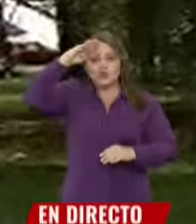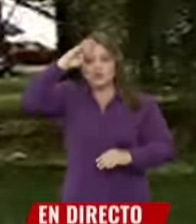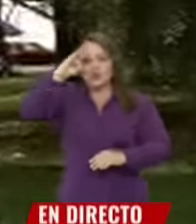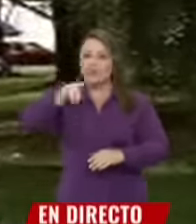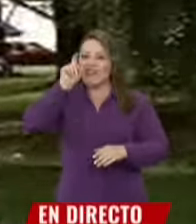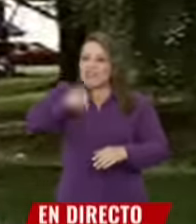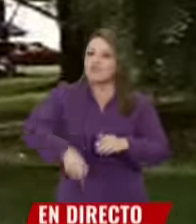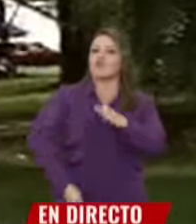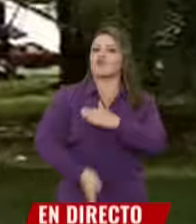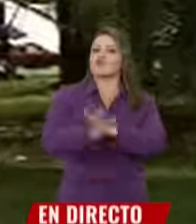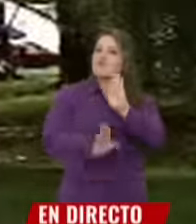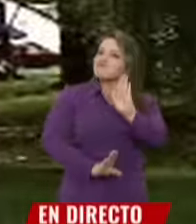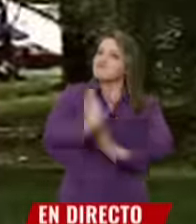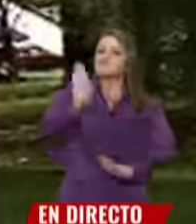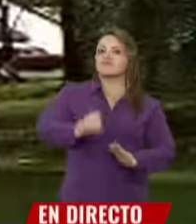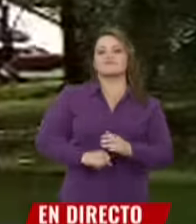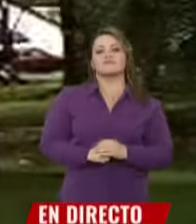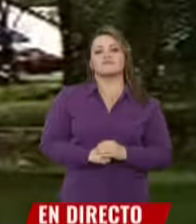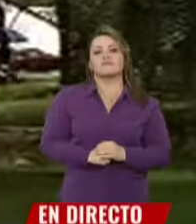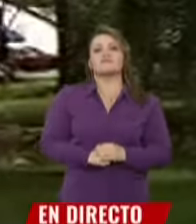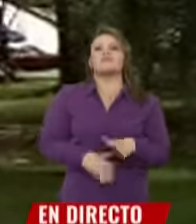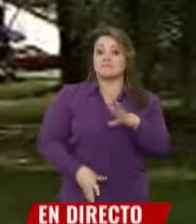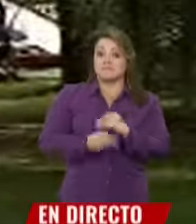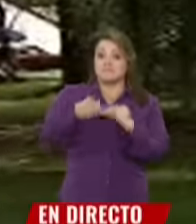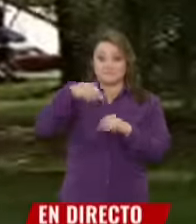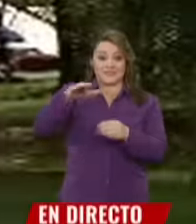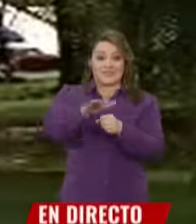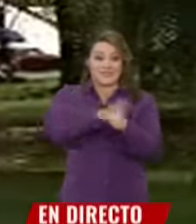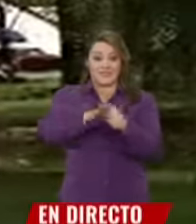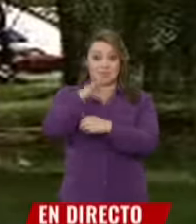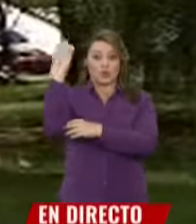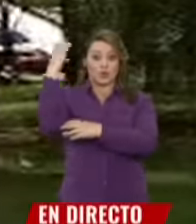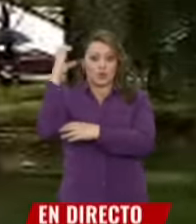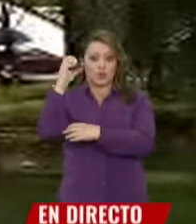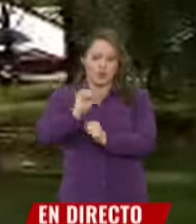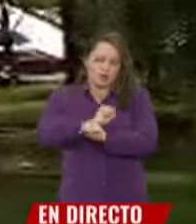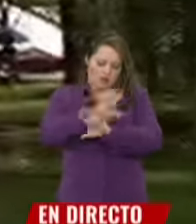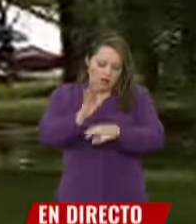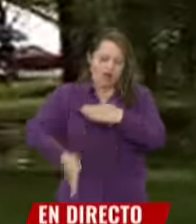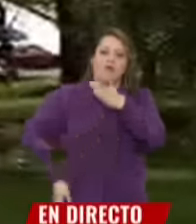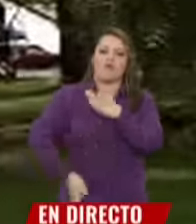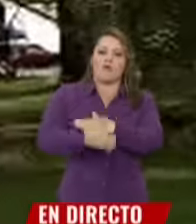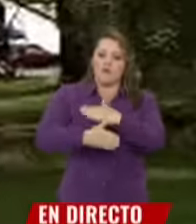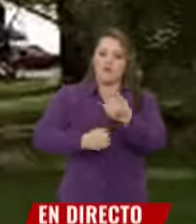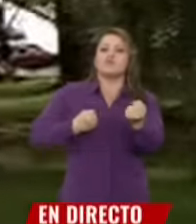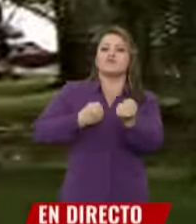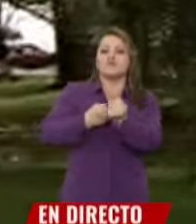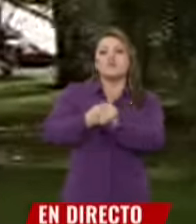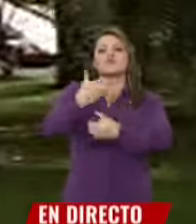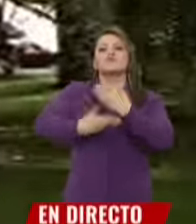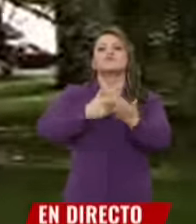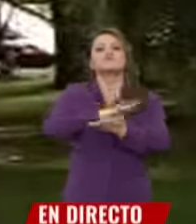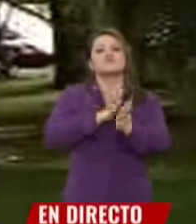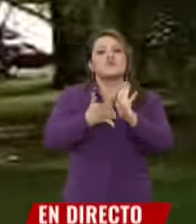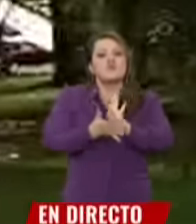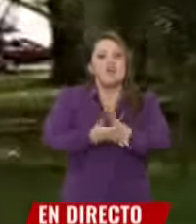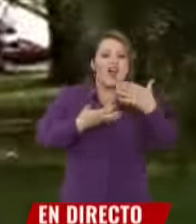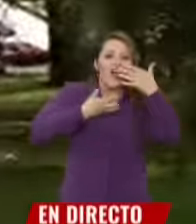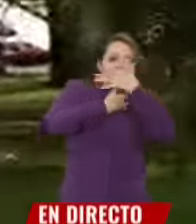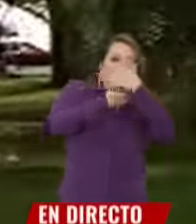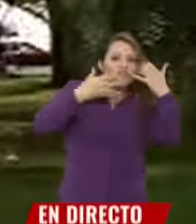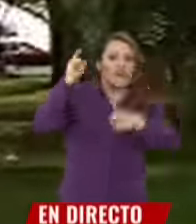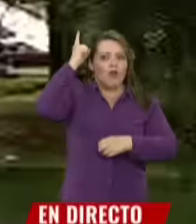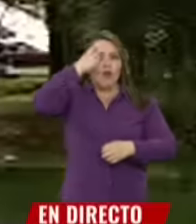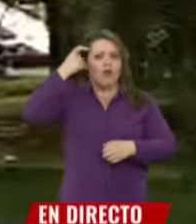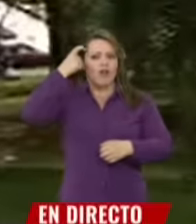ese curso de acción. En cuanto a Colombia, por supuesto, vamos a seguir apoyando el proceso de paz